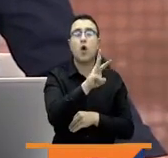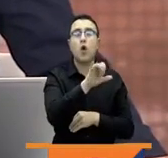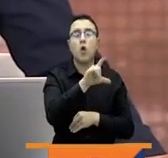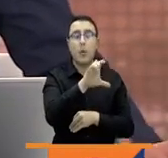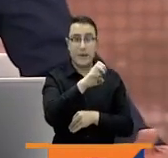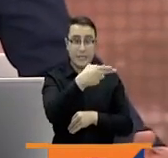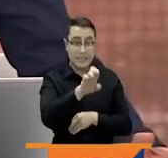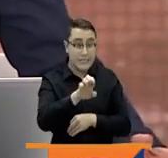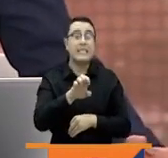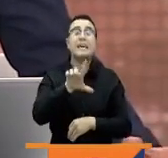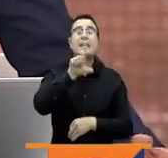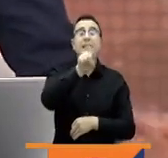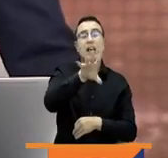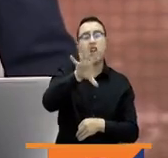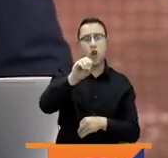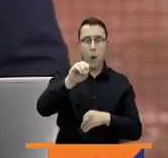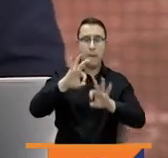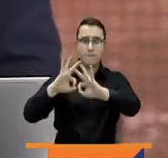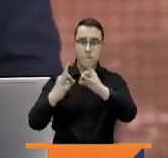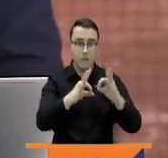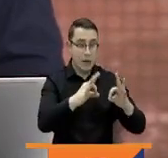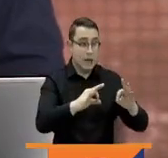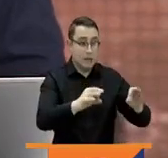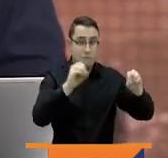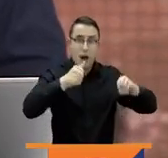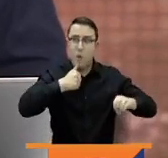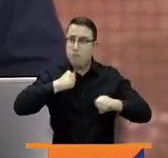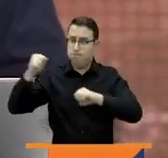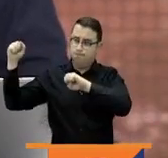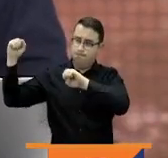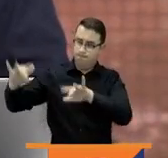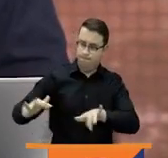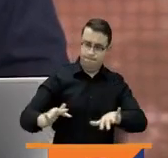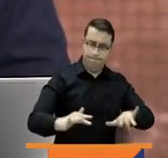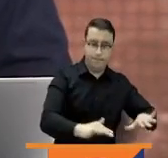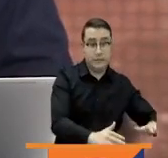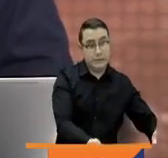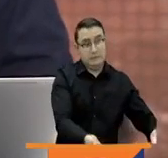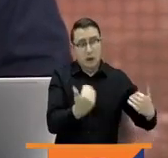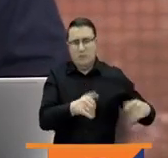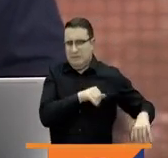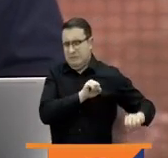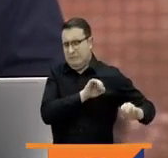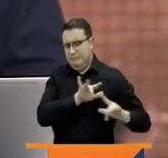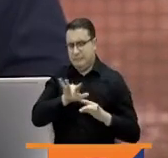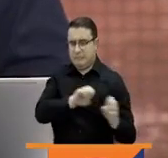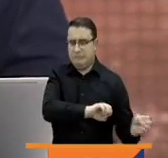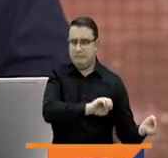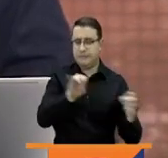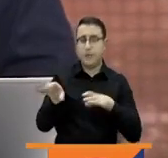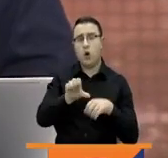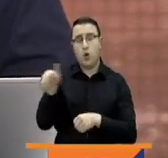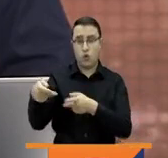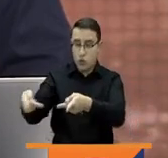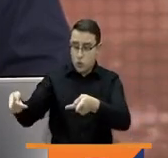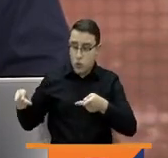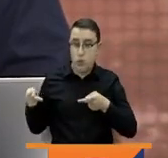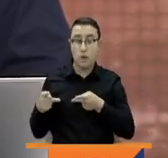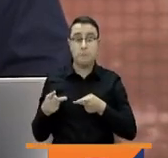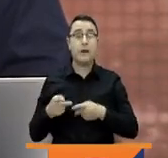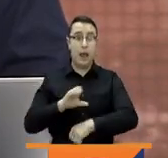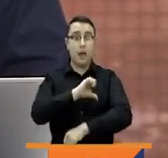Bellavista porque se inundó. El desbordamiento de la ciénaga Yariguíes generó la emergencia. Según las autoridades, las familias serán